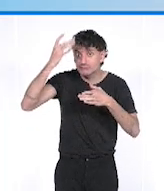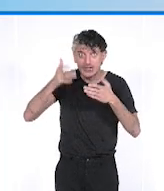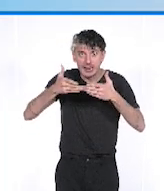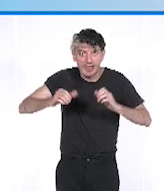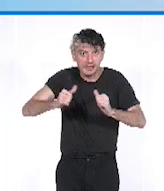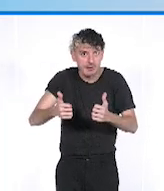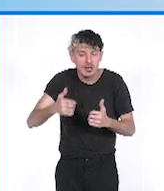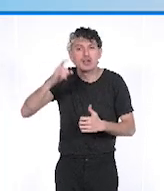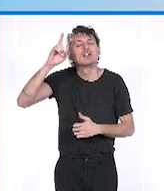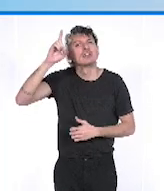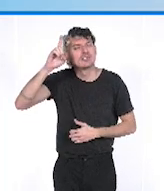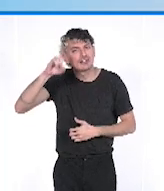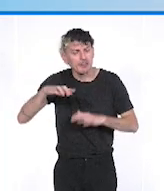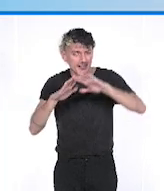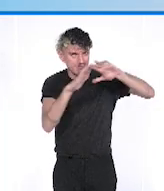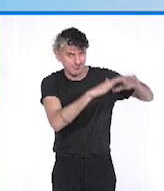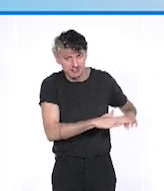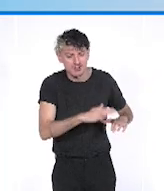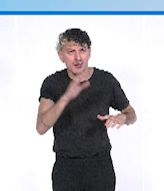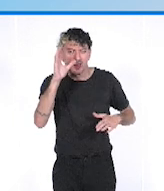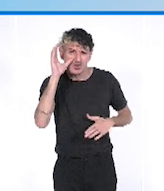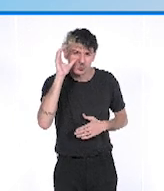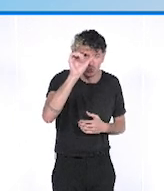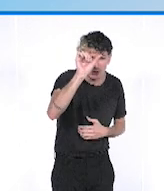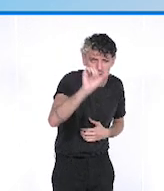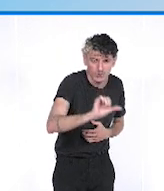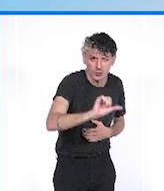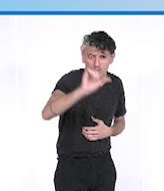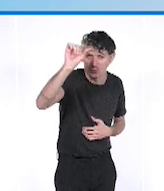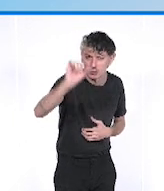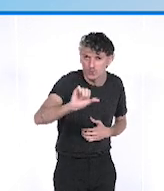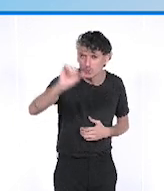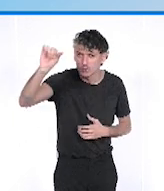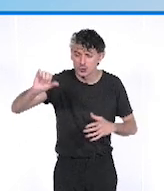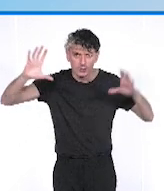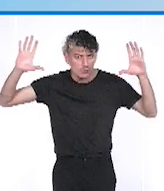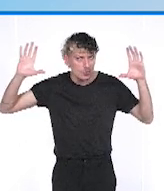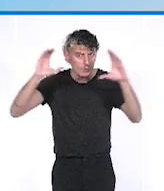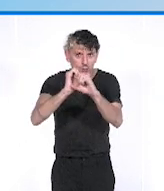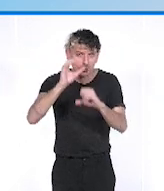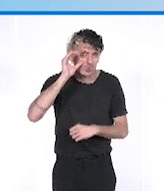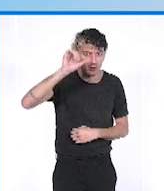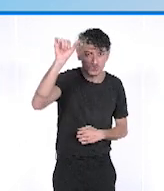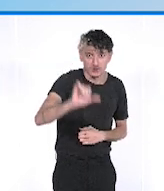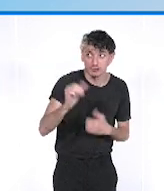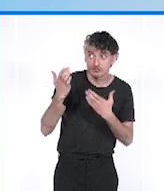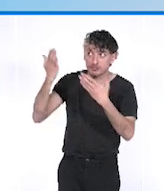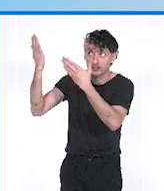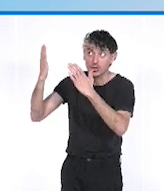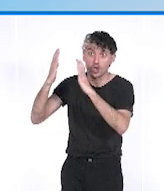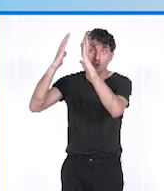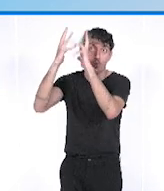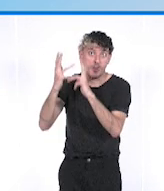proceso de escucha bastante bastante intenso no em aquí podéis ver un poco las las cifras Aunque es un poco